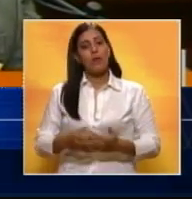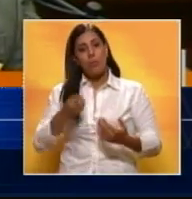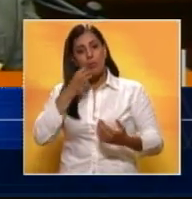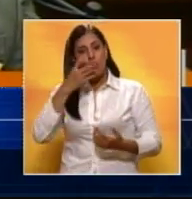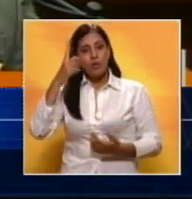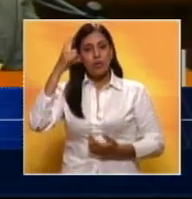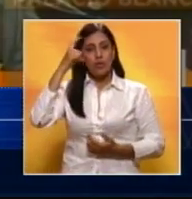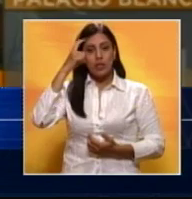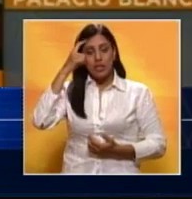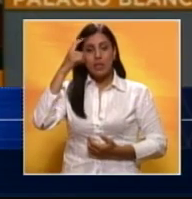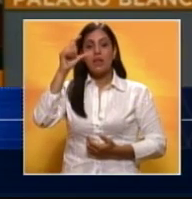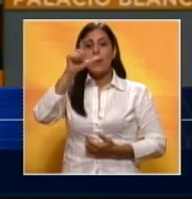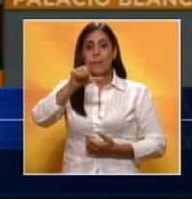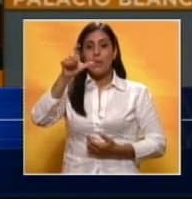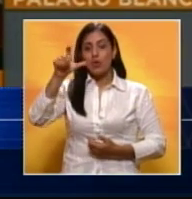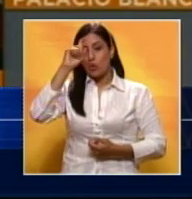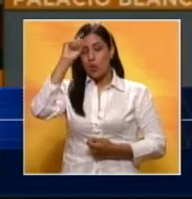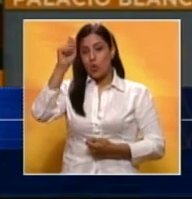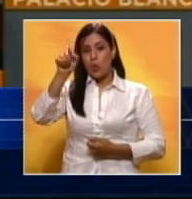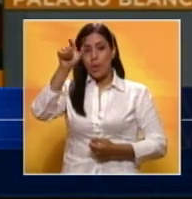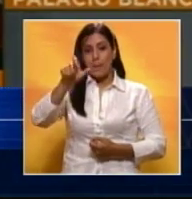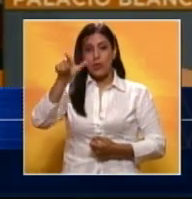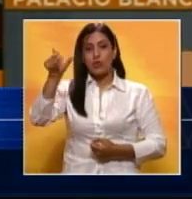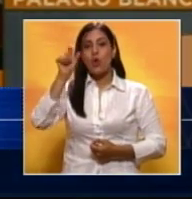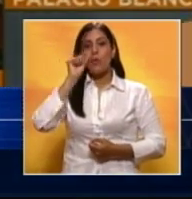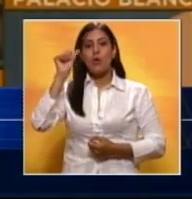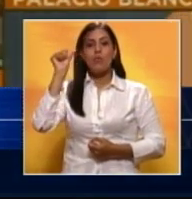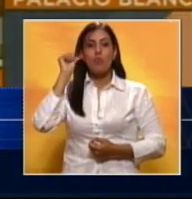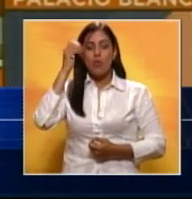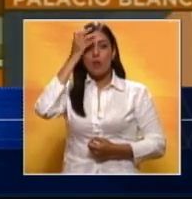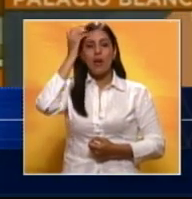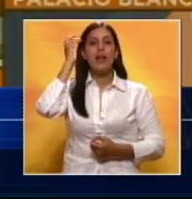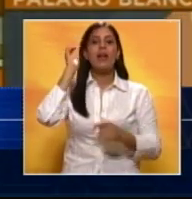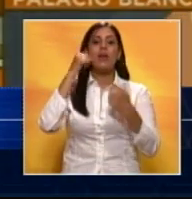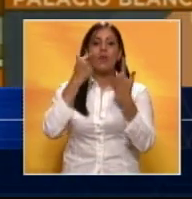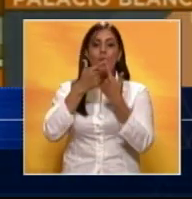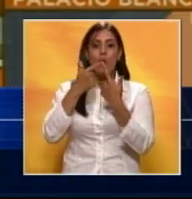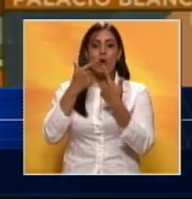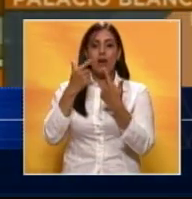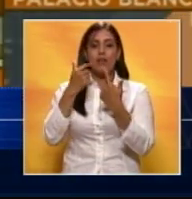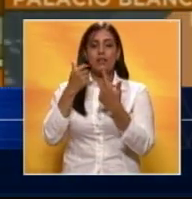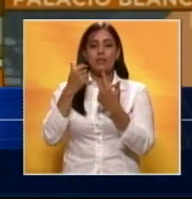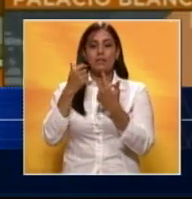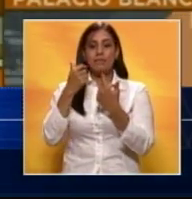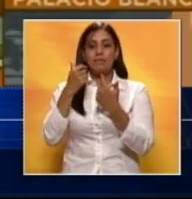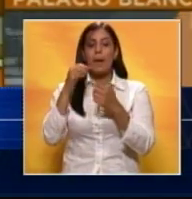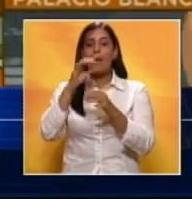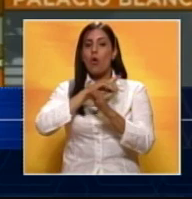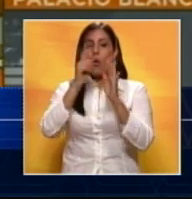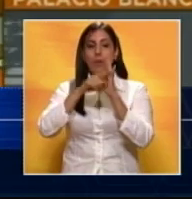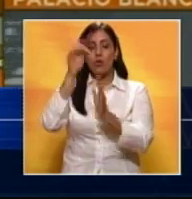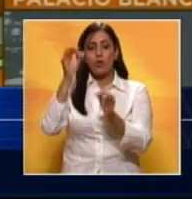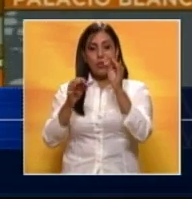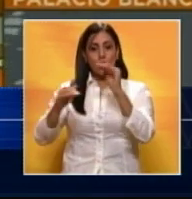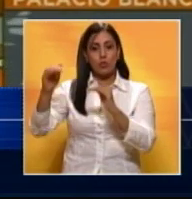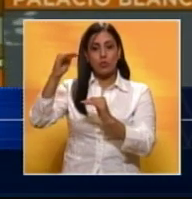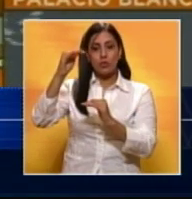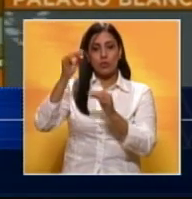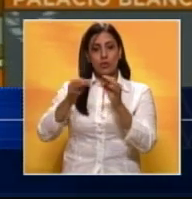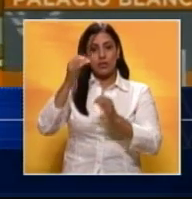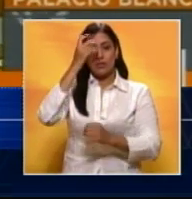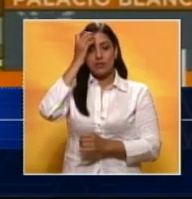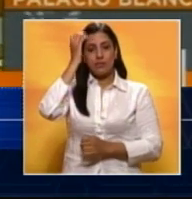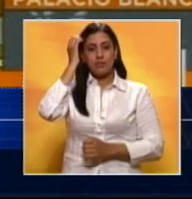Buenos días, honorables ciudadanos y ciudadanas, magistrados y magistradas de la Sala Plena del Tribunal Supremo de